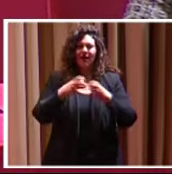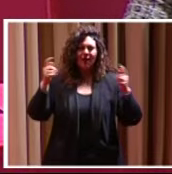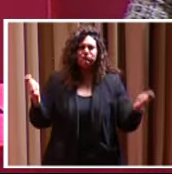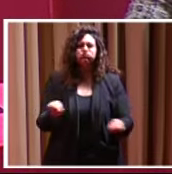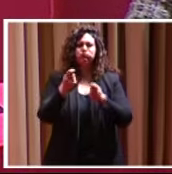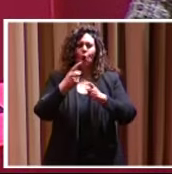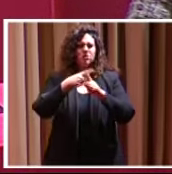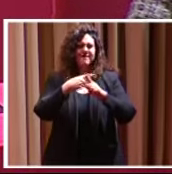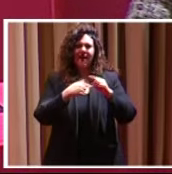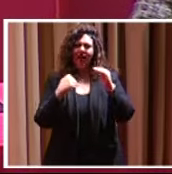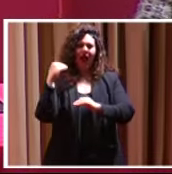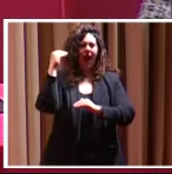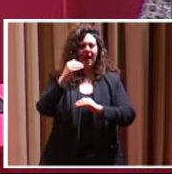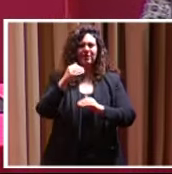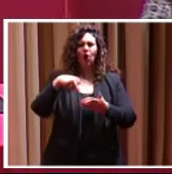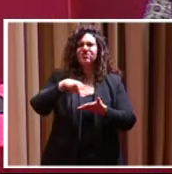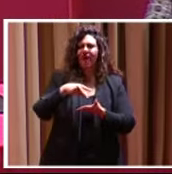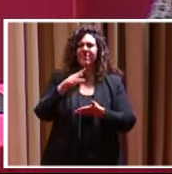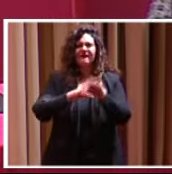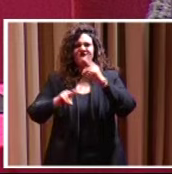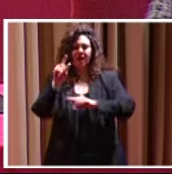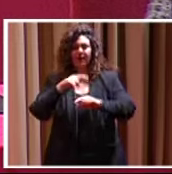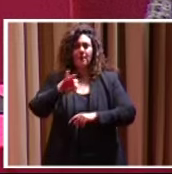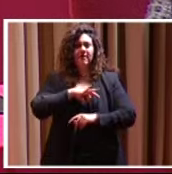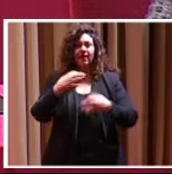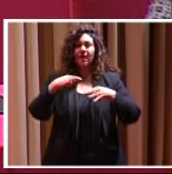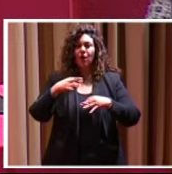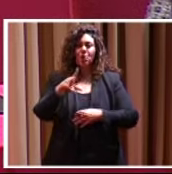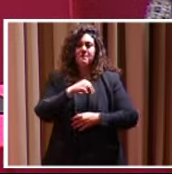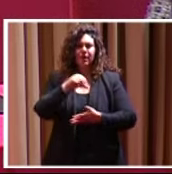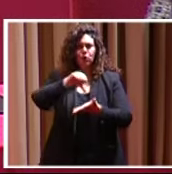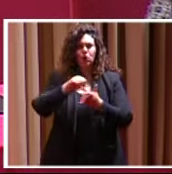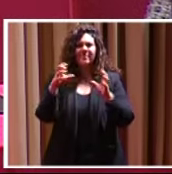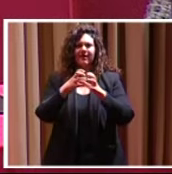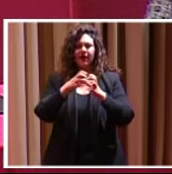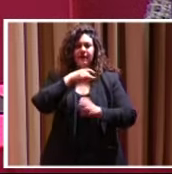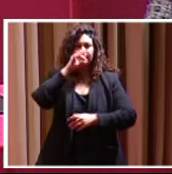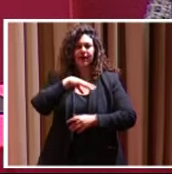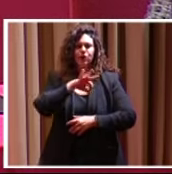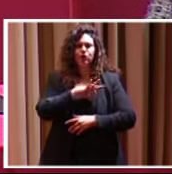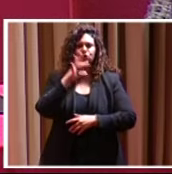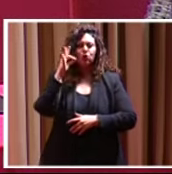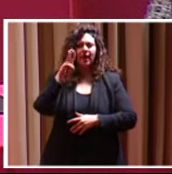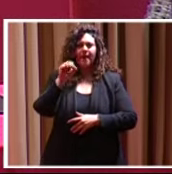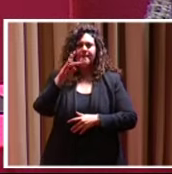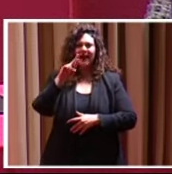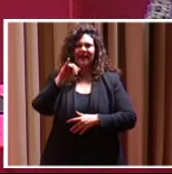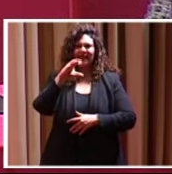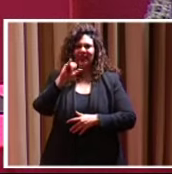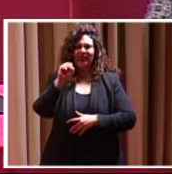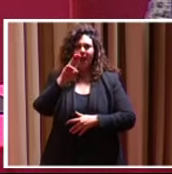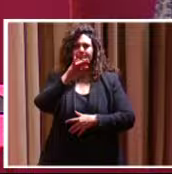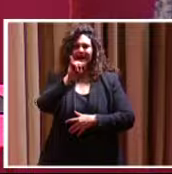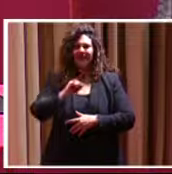la danza y el flamenco. Medalla de oro al mérito por la ciudad de Granada a doña Patricia Pérez Guerrero.